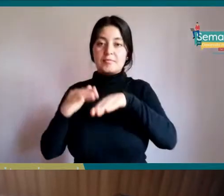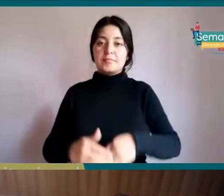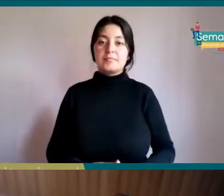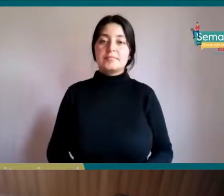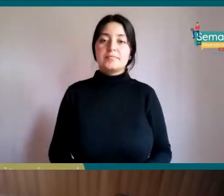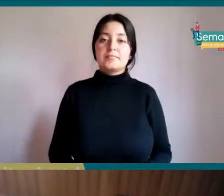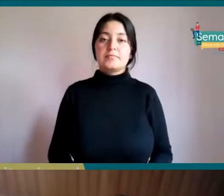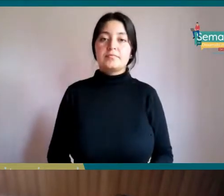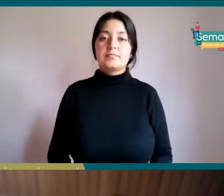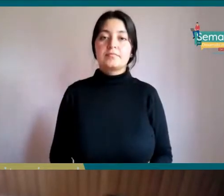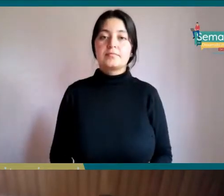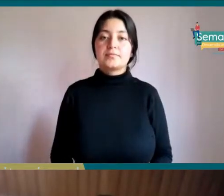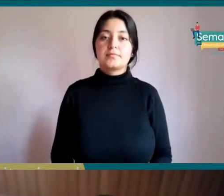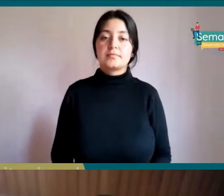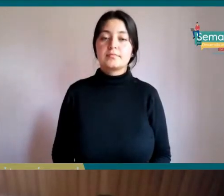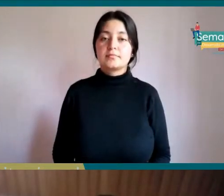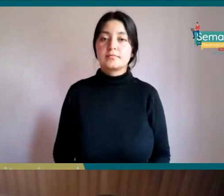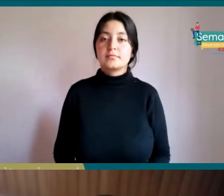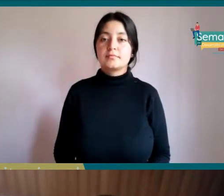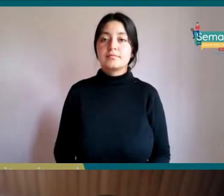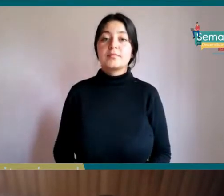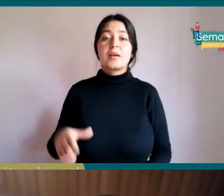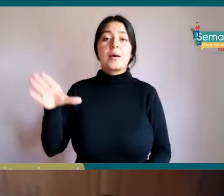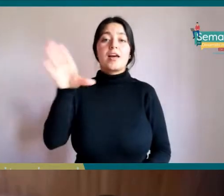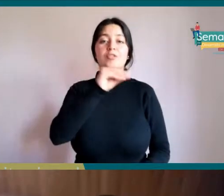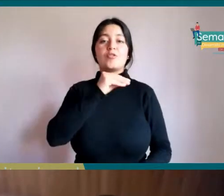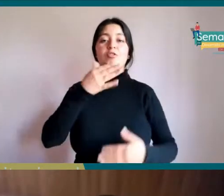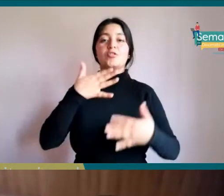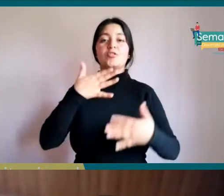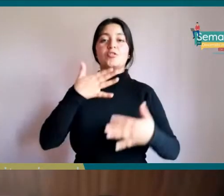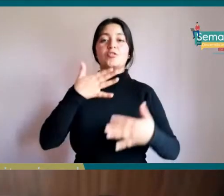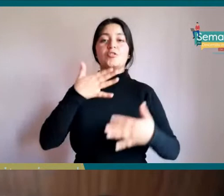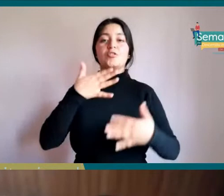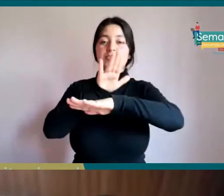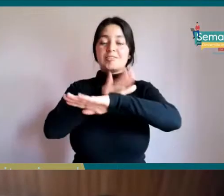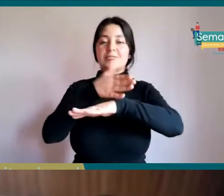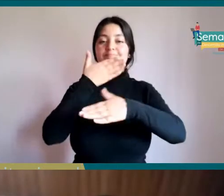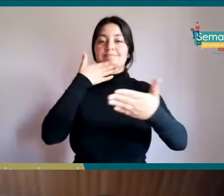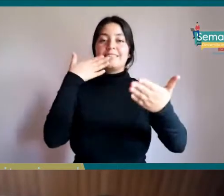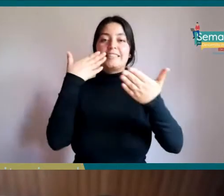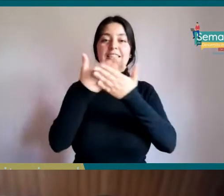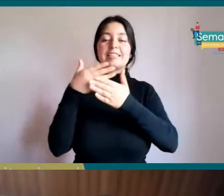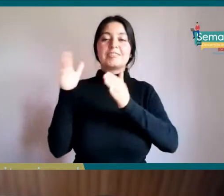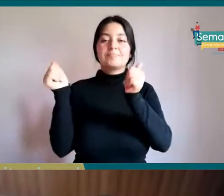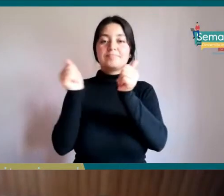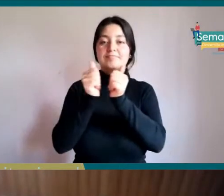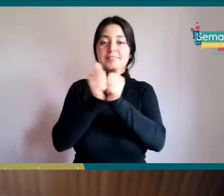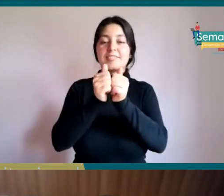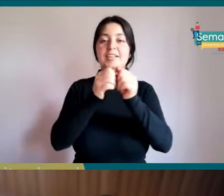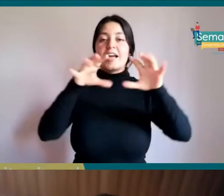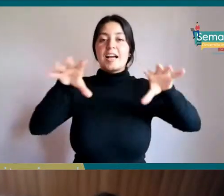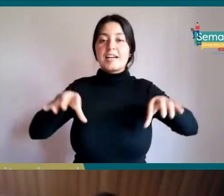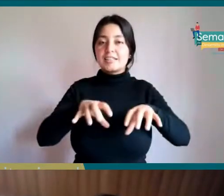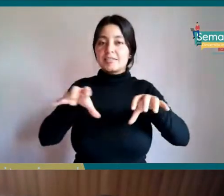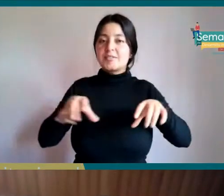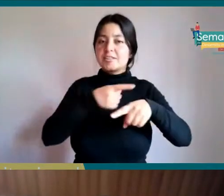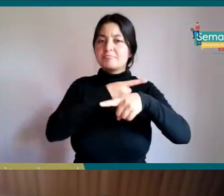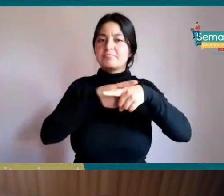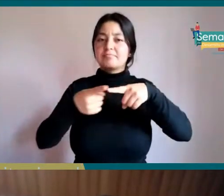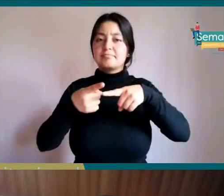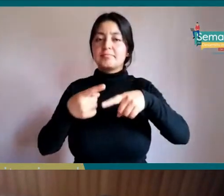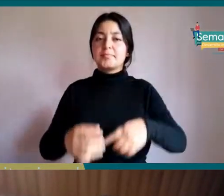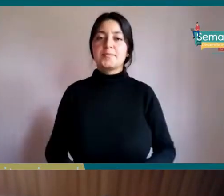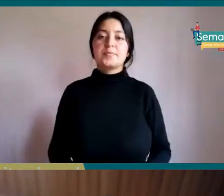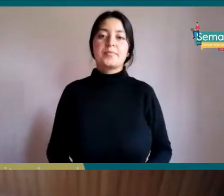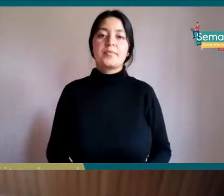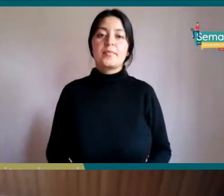bienvenidos y todo el tiempo acá. Para todos ustedes, una feliz tarde. Muchas gracias por acompañarnos en estas semanas de desarrollo institucional. Doctor Rafita,